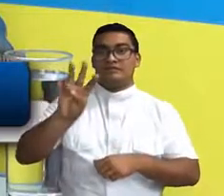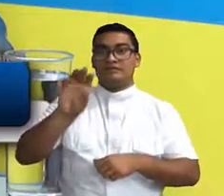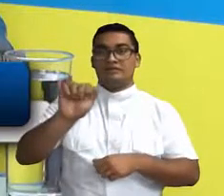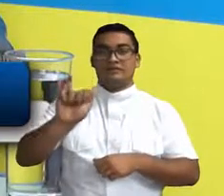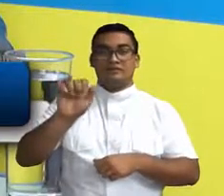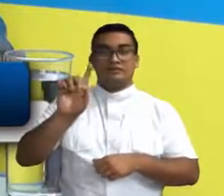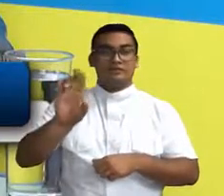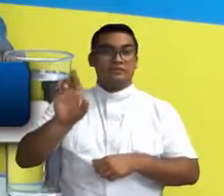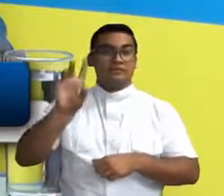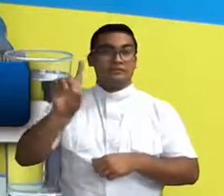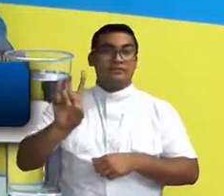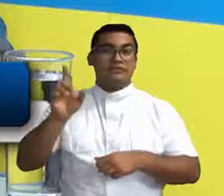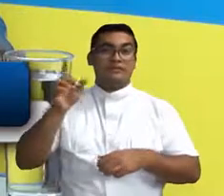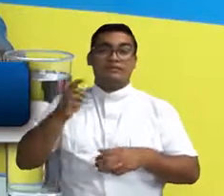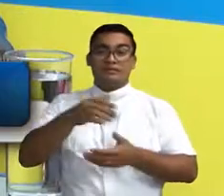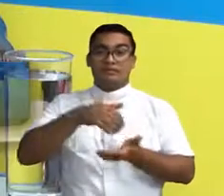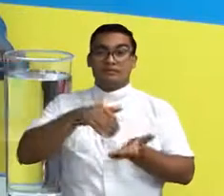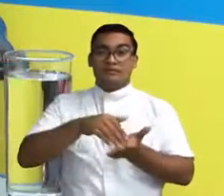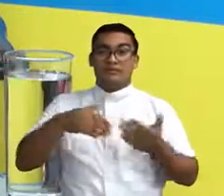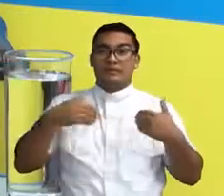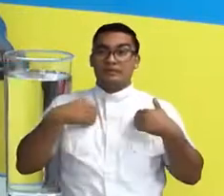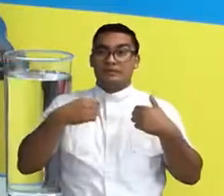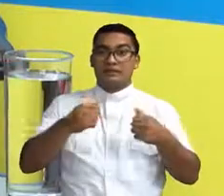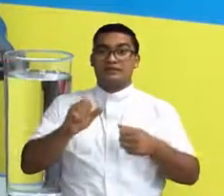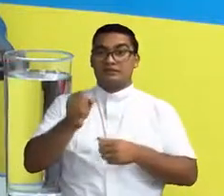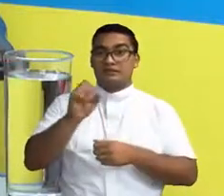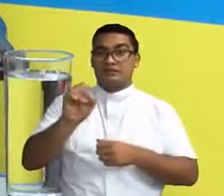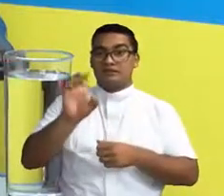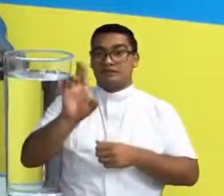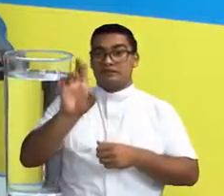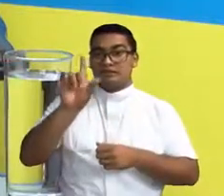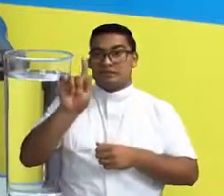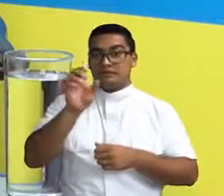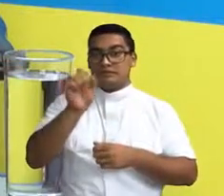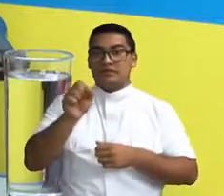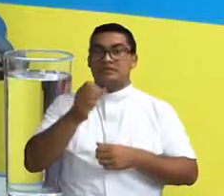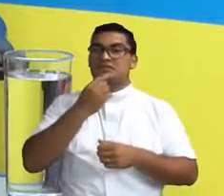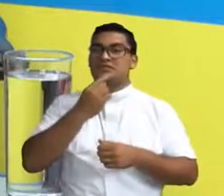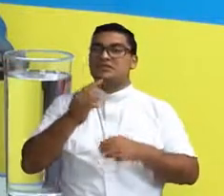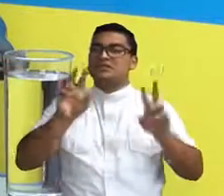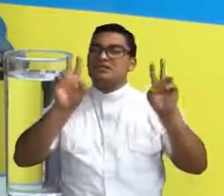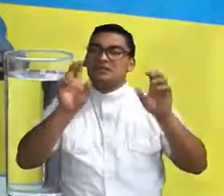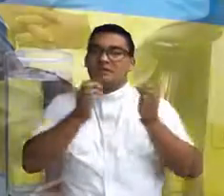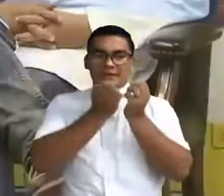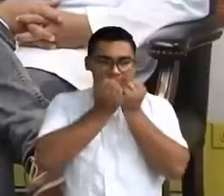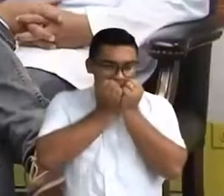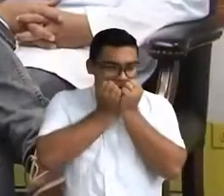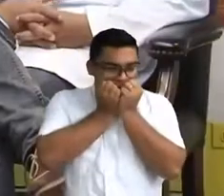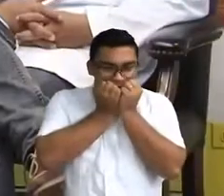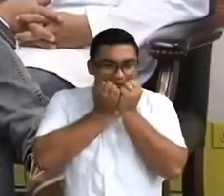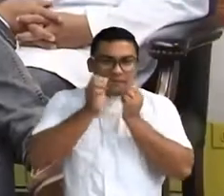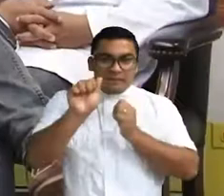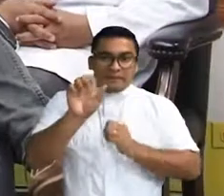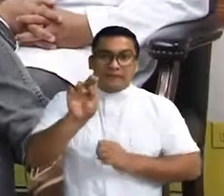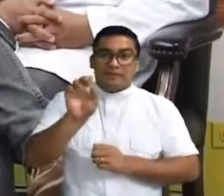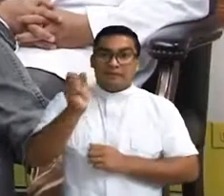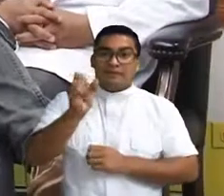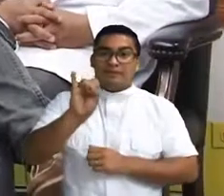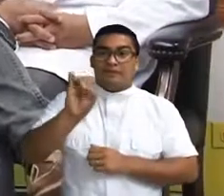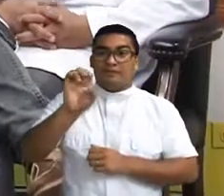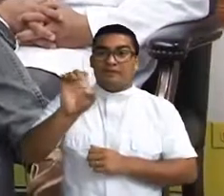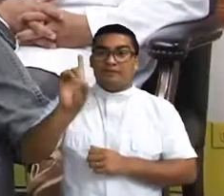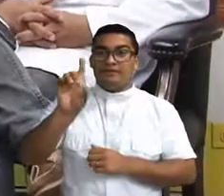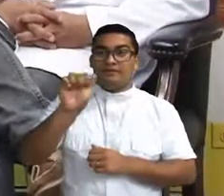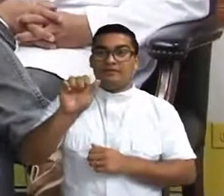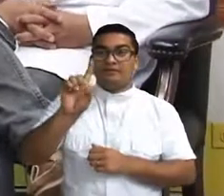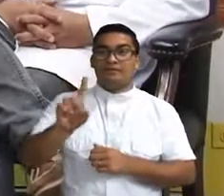Salud Sócrates Flores y con quien vamos a estar conversando sobre el trastorno de la ansiedad. ¿Qué tal, doctor? Buenas tardes, bienvenido.